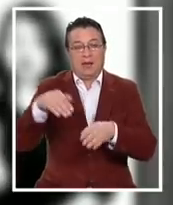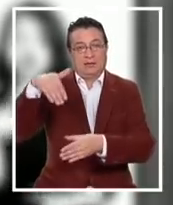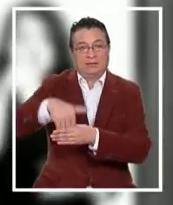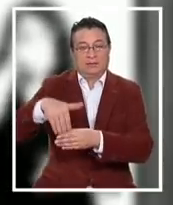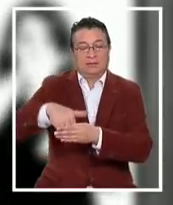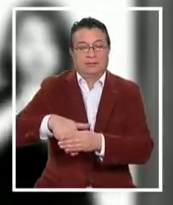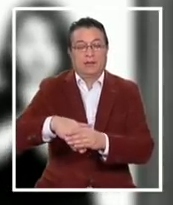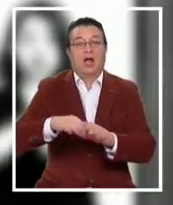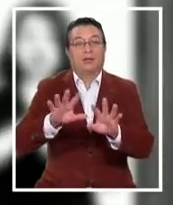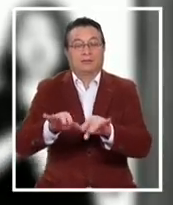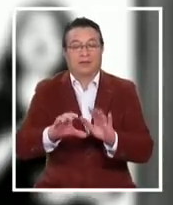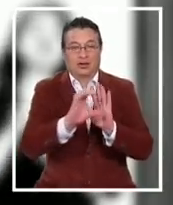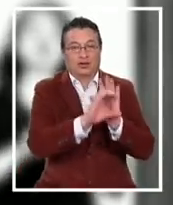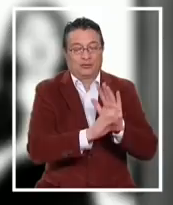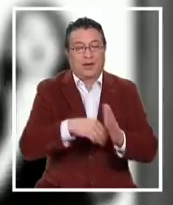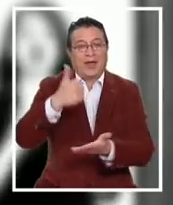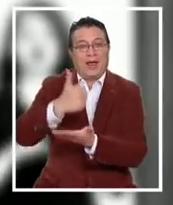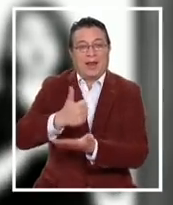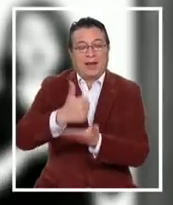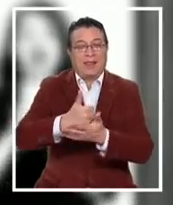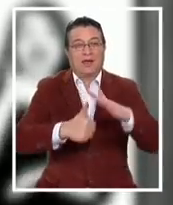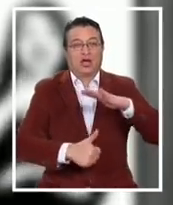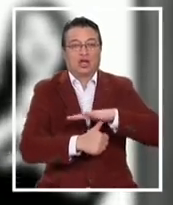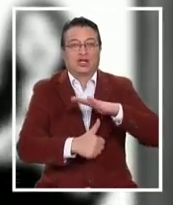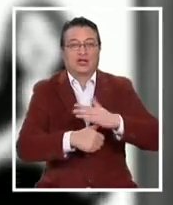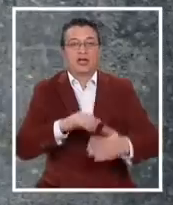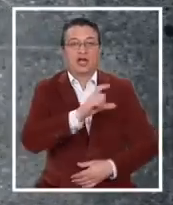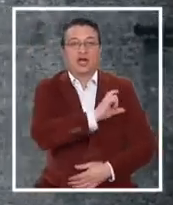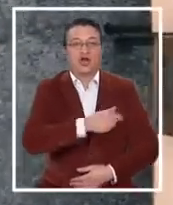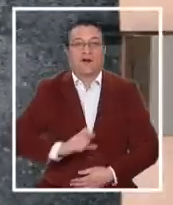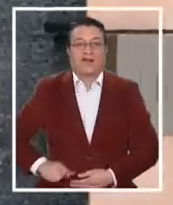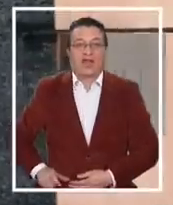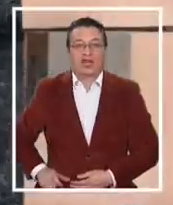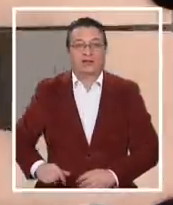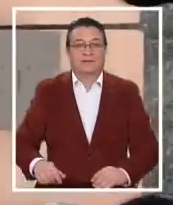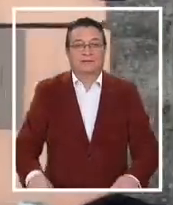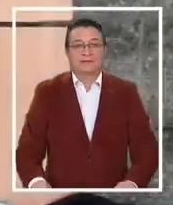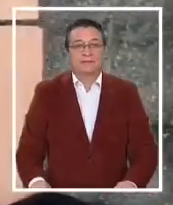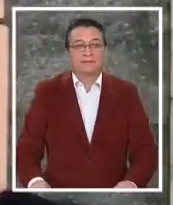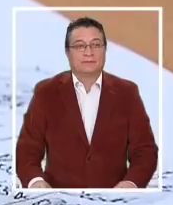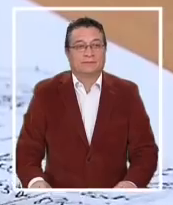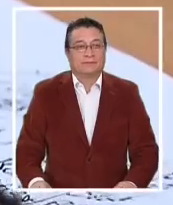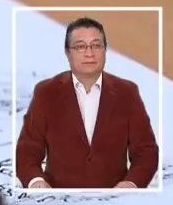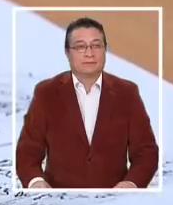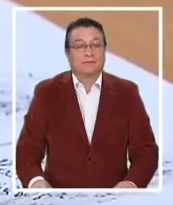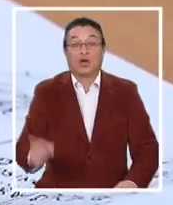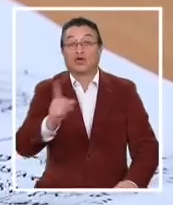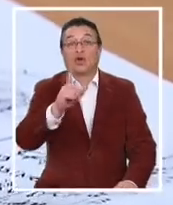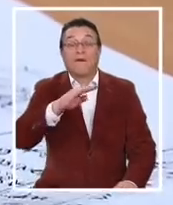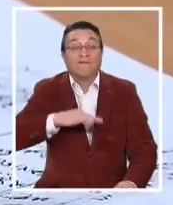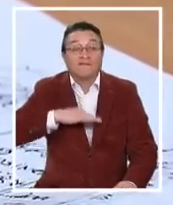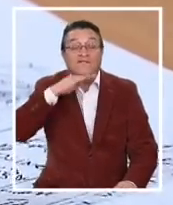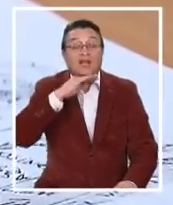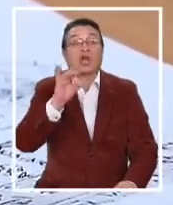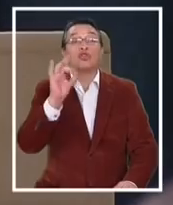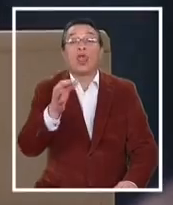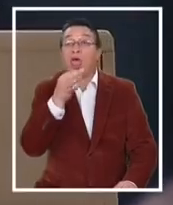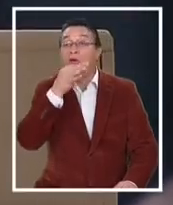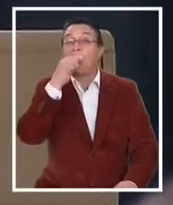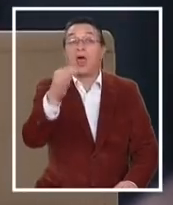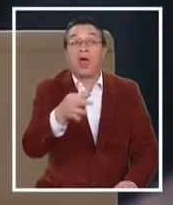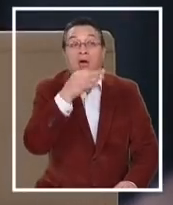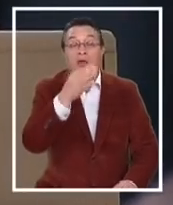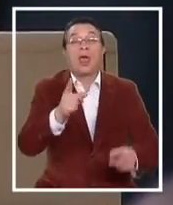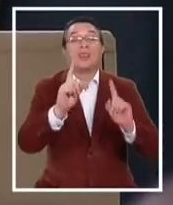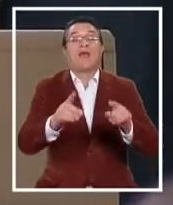elecciones de constituyentes, alcaldes, concejales y gobernadores. No basta solo con decir que